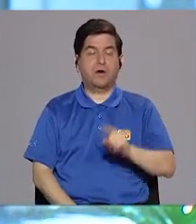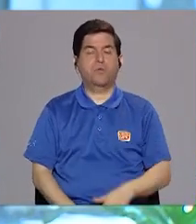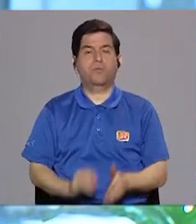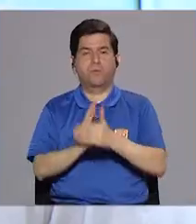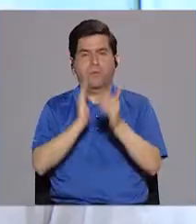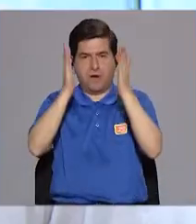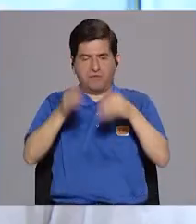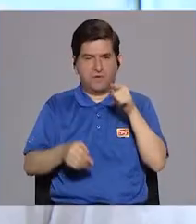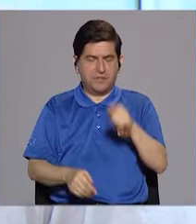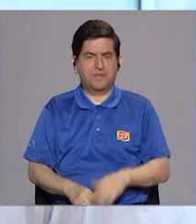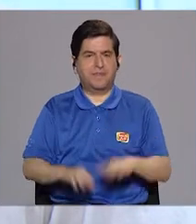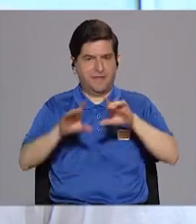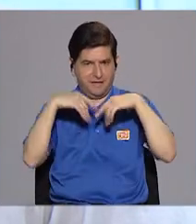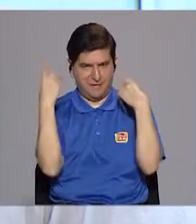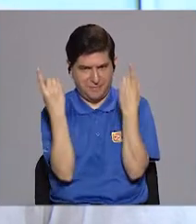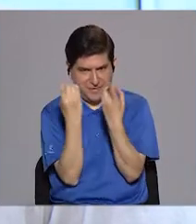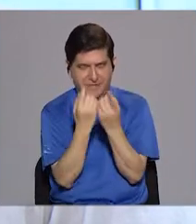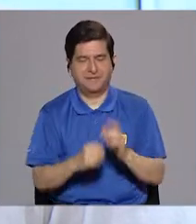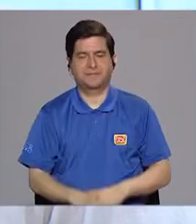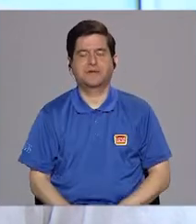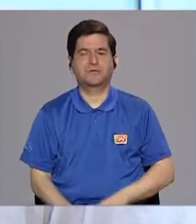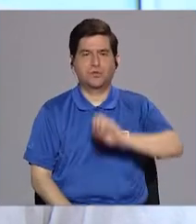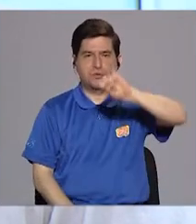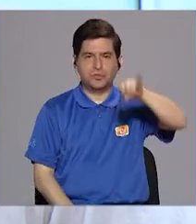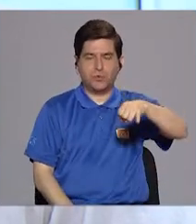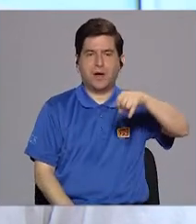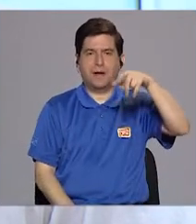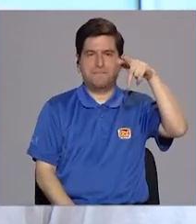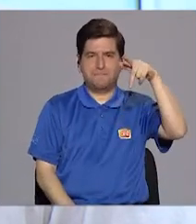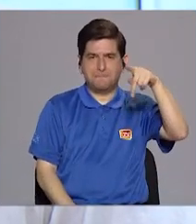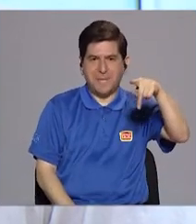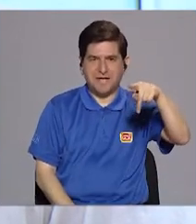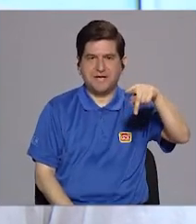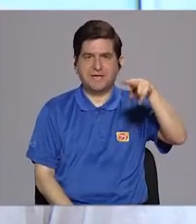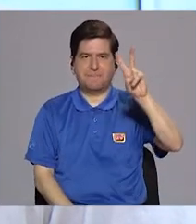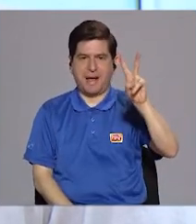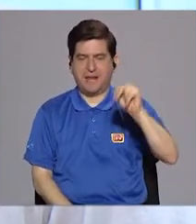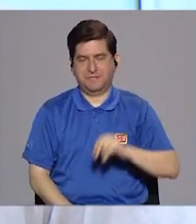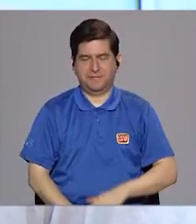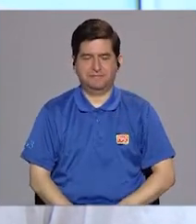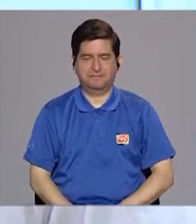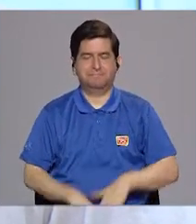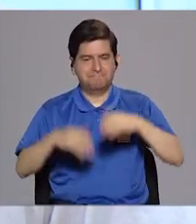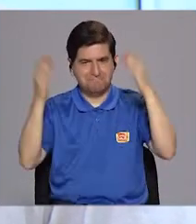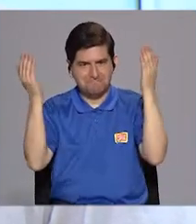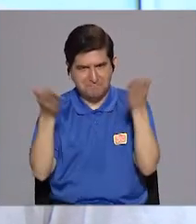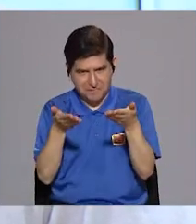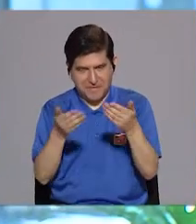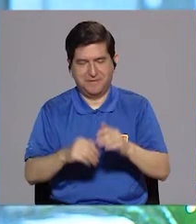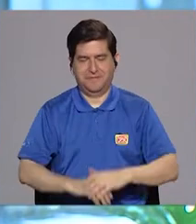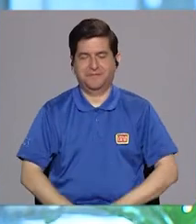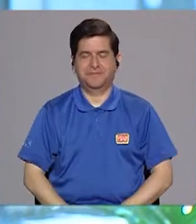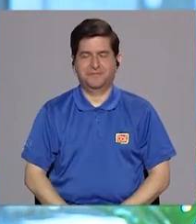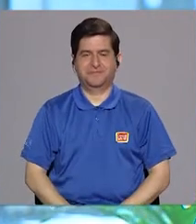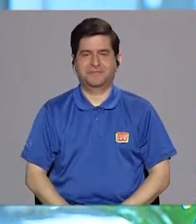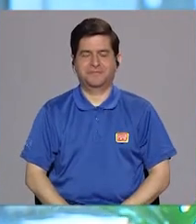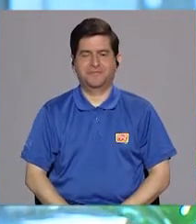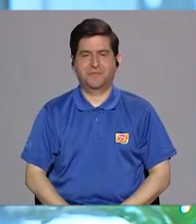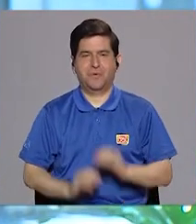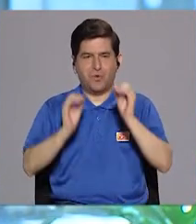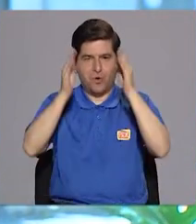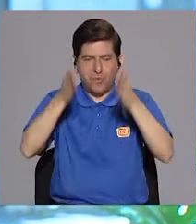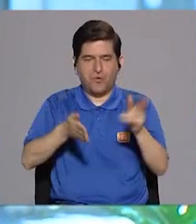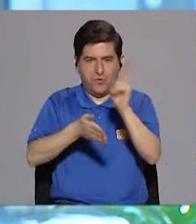virtuoso de ese departamento, casualmente, Joan Pallés Valls. Bienvenido, don Joan, un